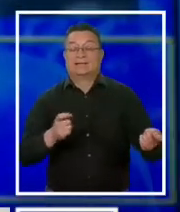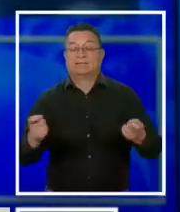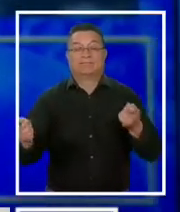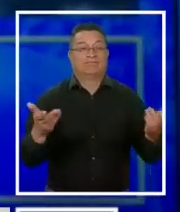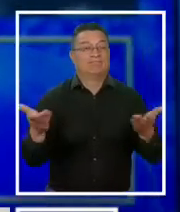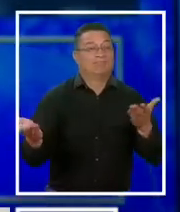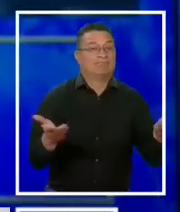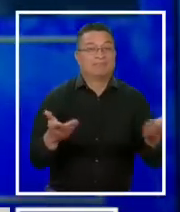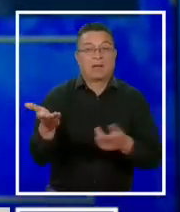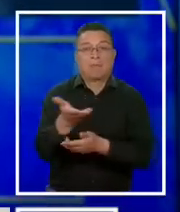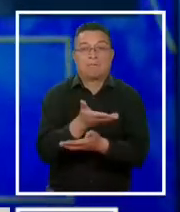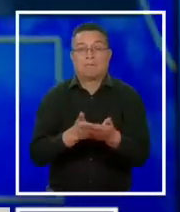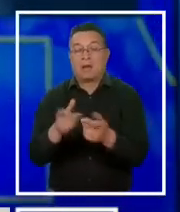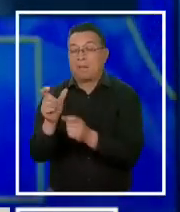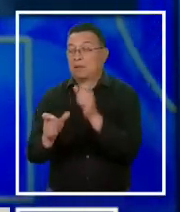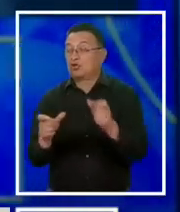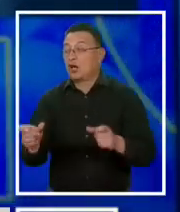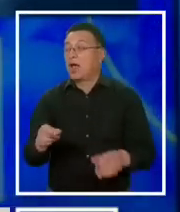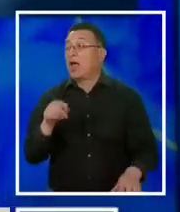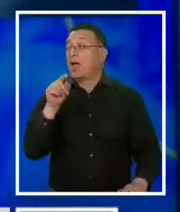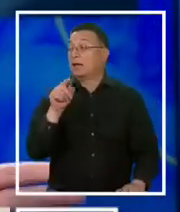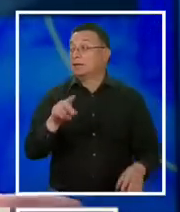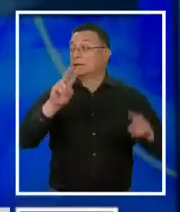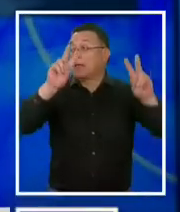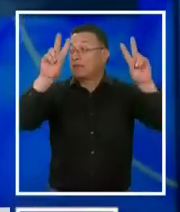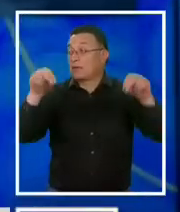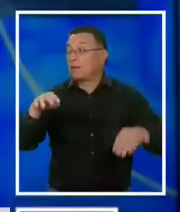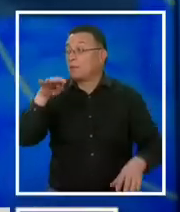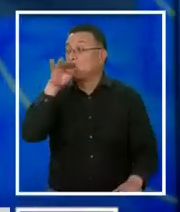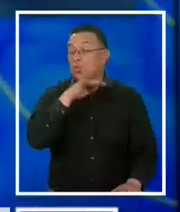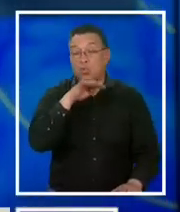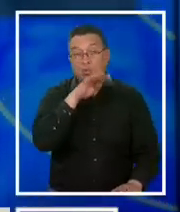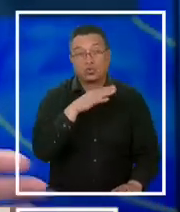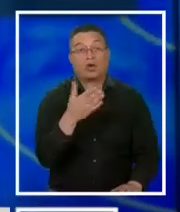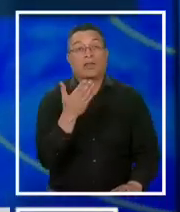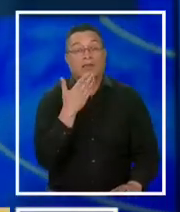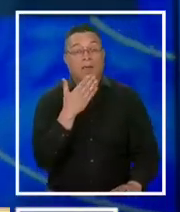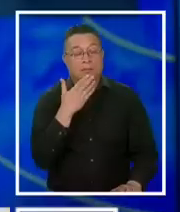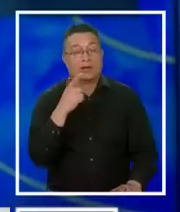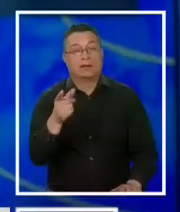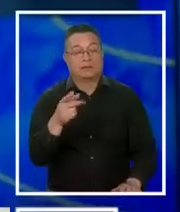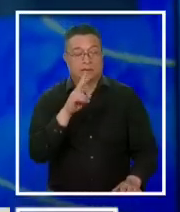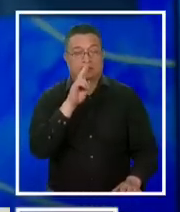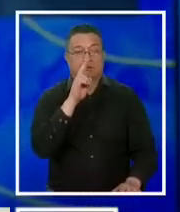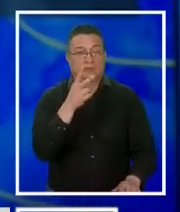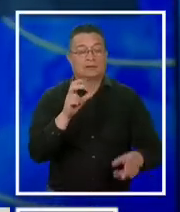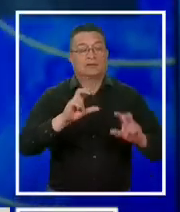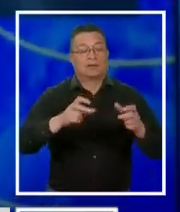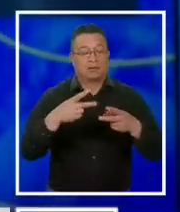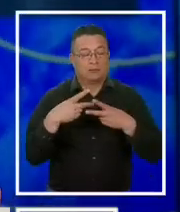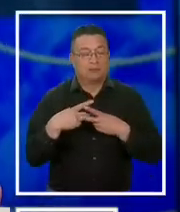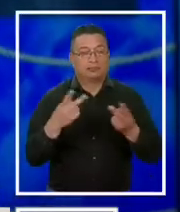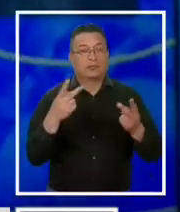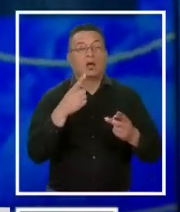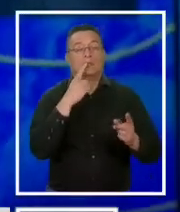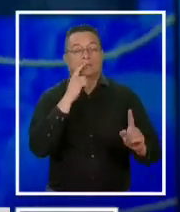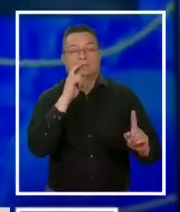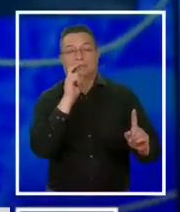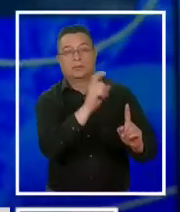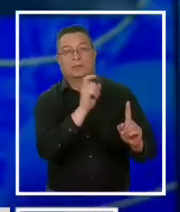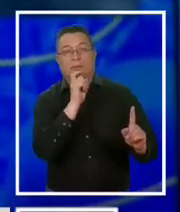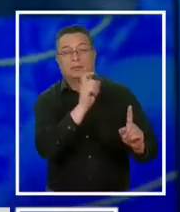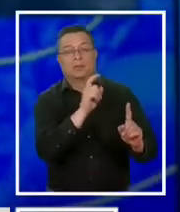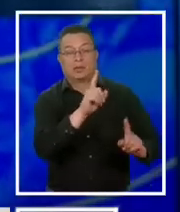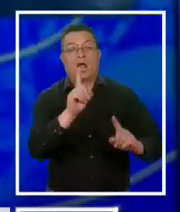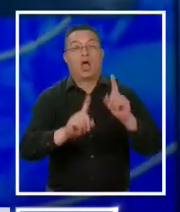sociales es un tema que se usa también a través de los medios de comunicación para dispararle a